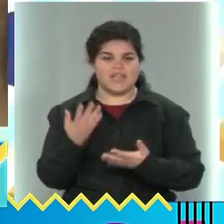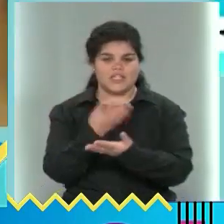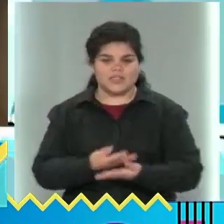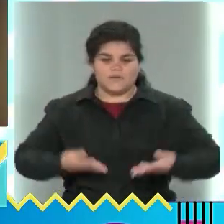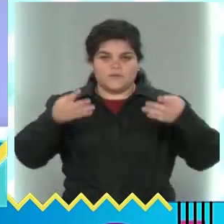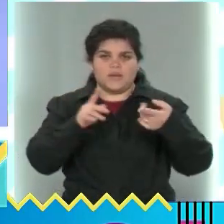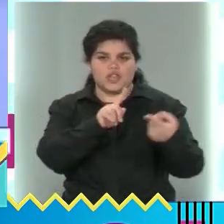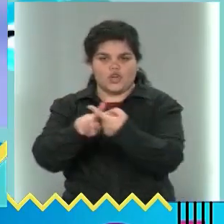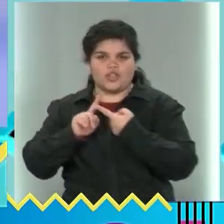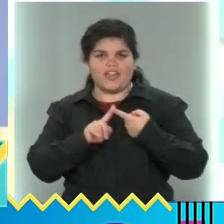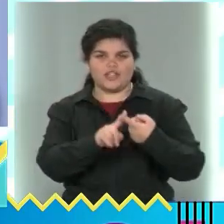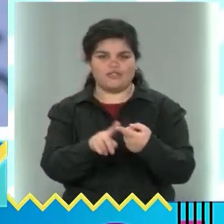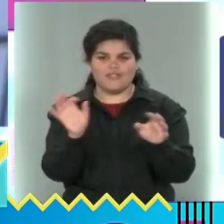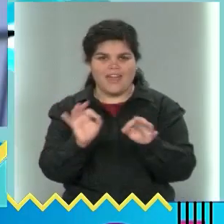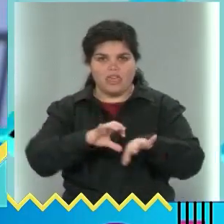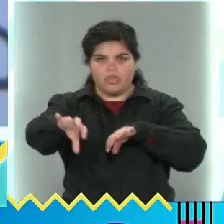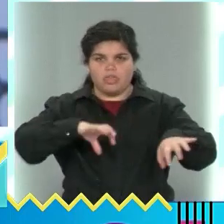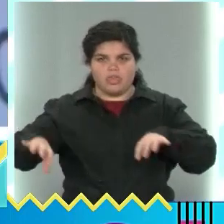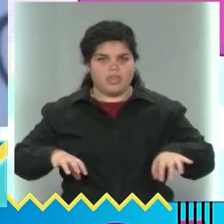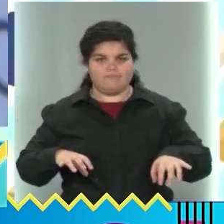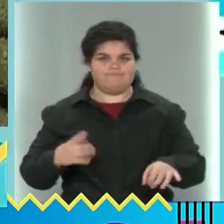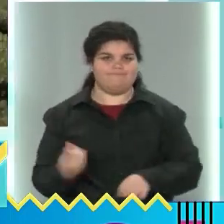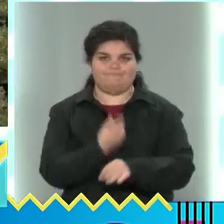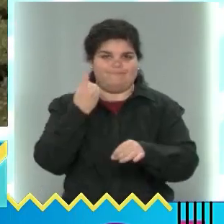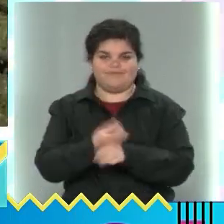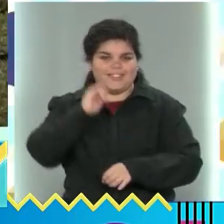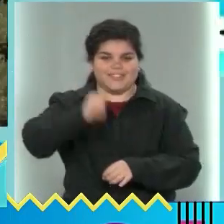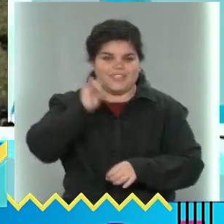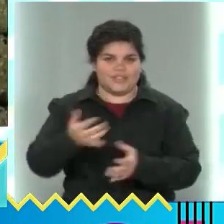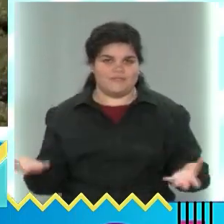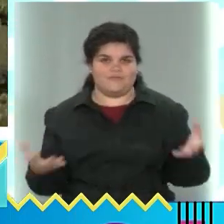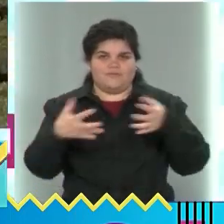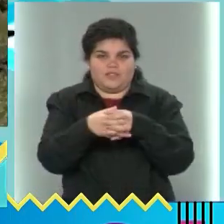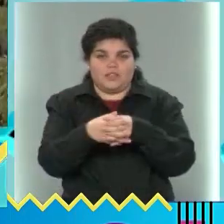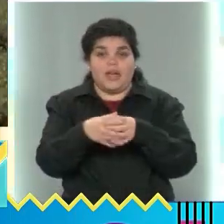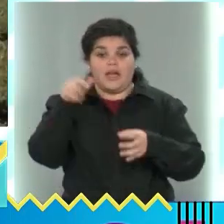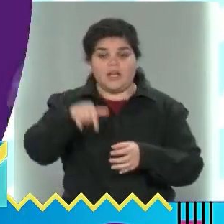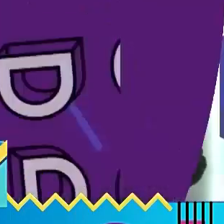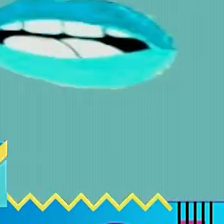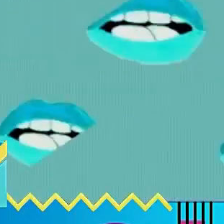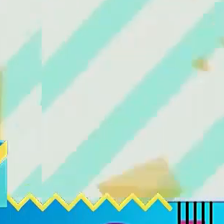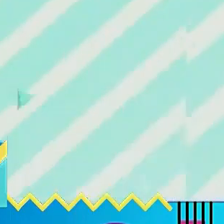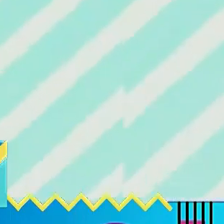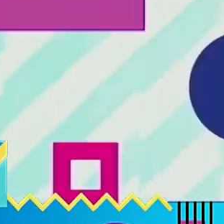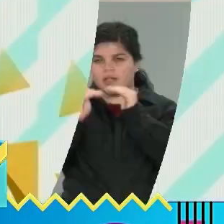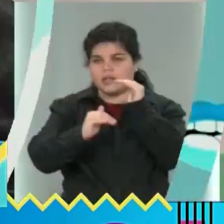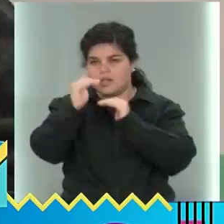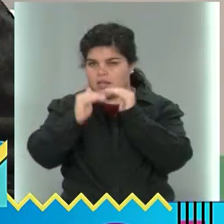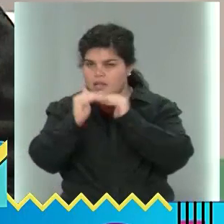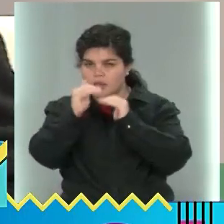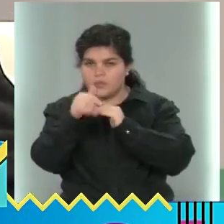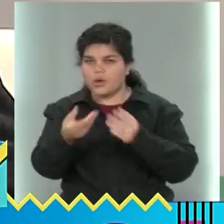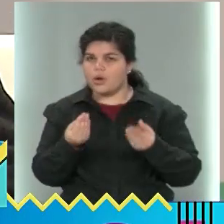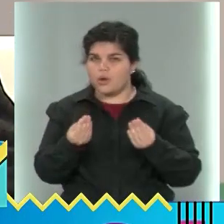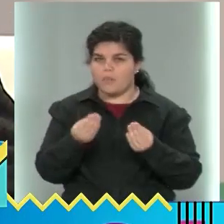contención a estas pymes. Entonces yo, dentro del equilibrio, creo que hay medidas que se están tratando